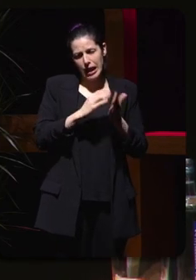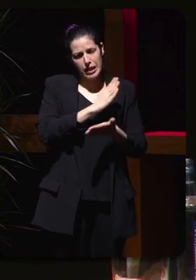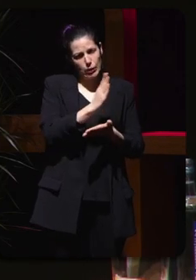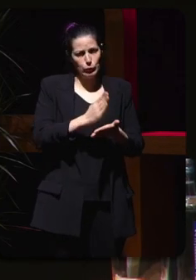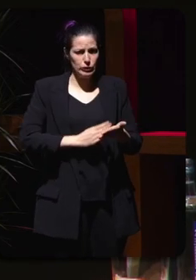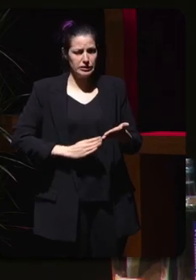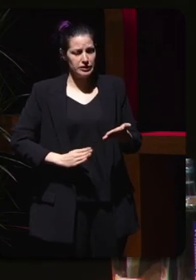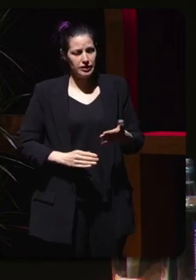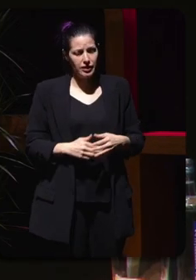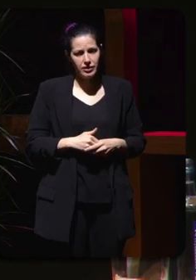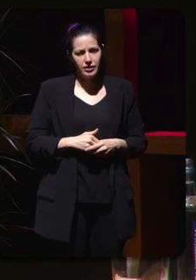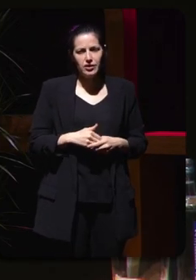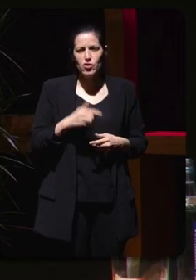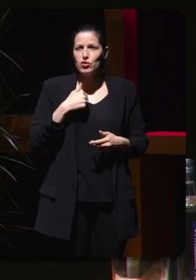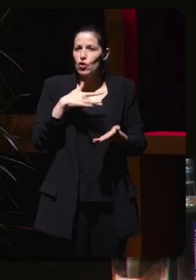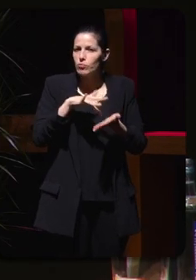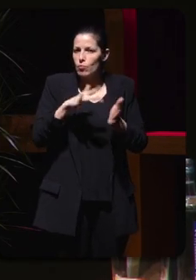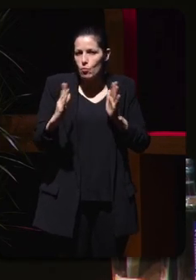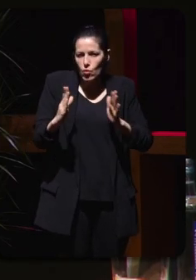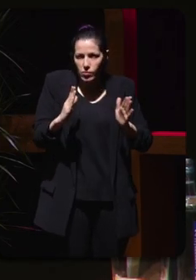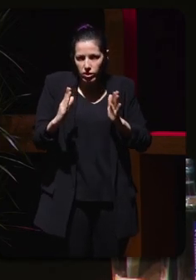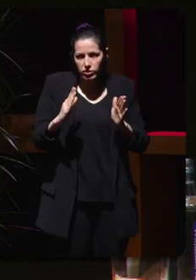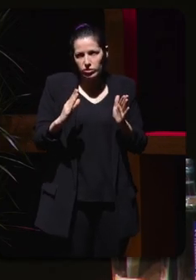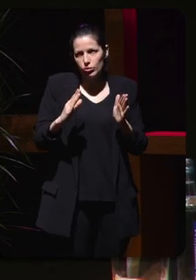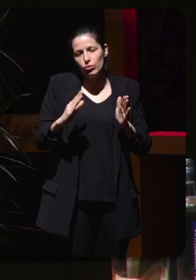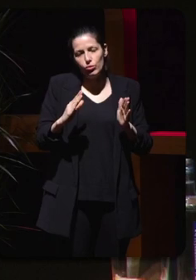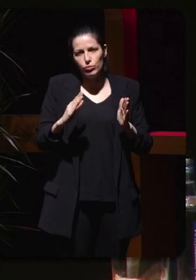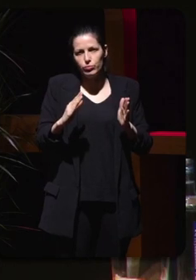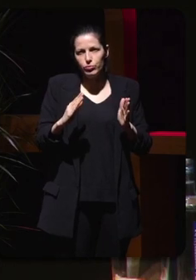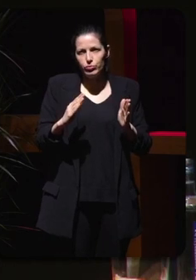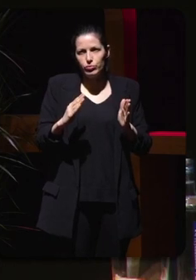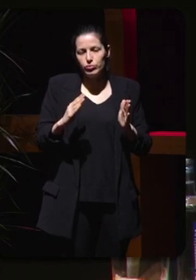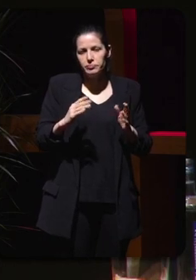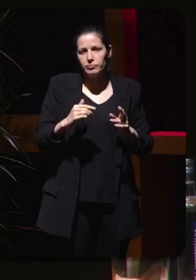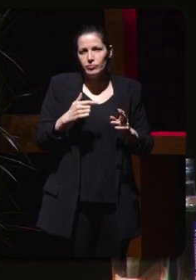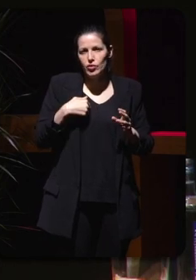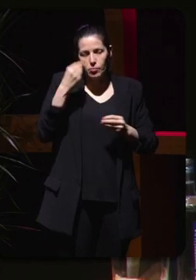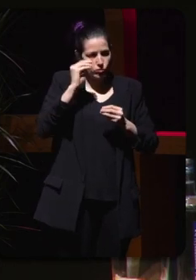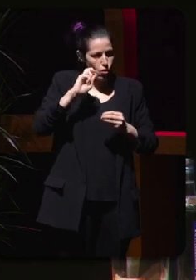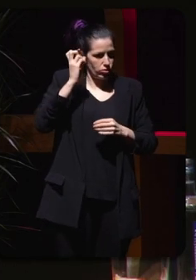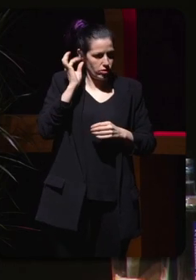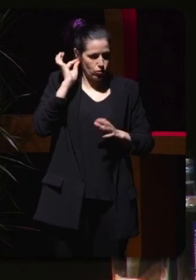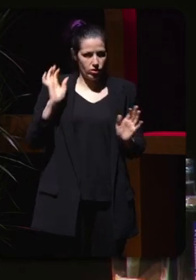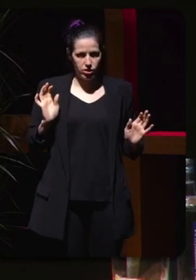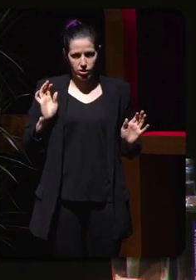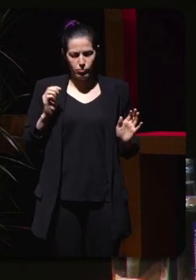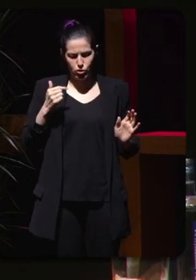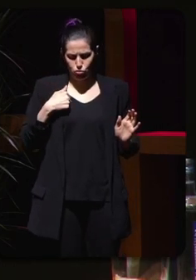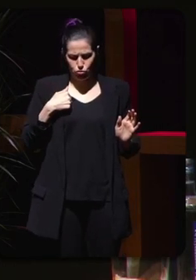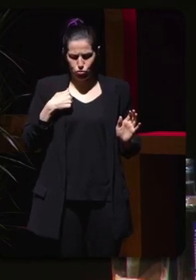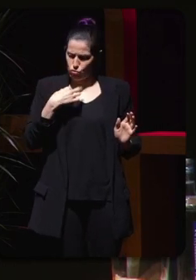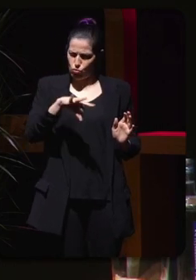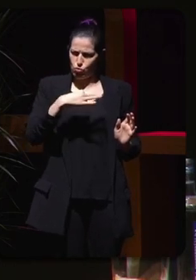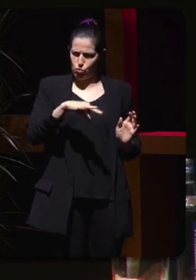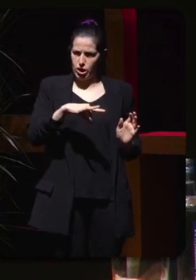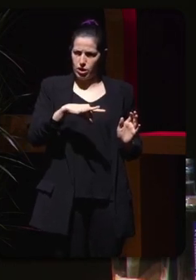era... A ver, no, yo en aquel momento, es verdad que en el hotel aquel era la única mujer, o sea, pero en fin, había muy pocas, no era la única, desde luego de